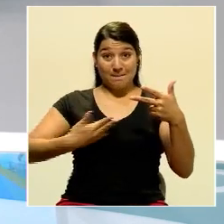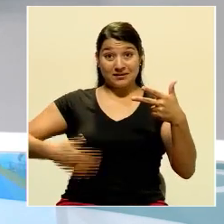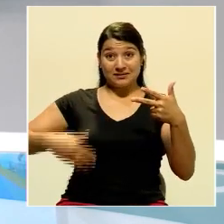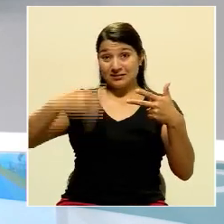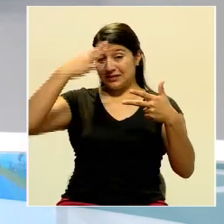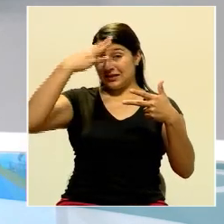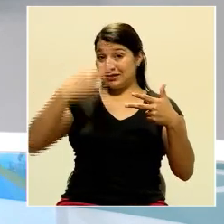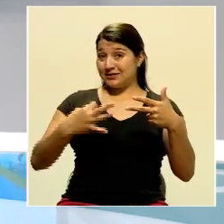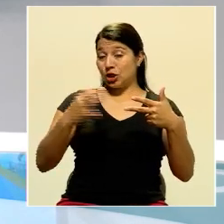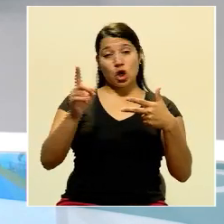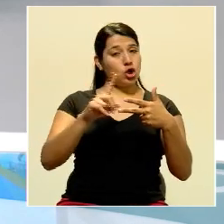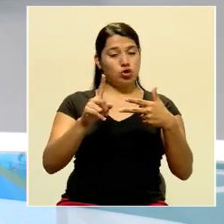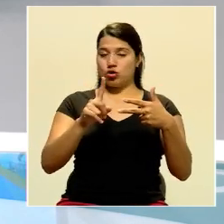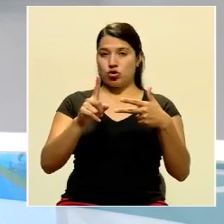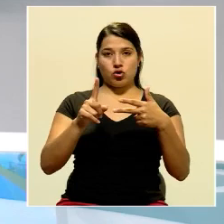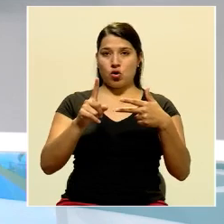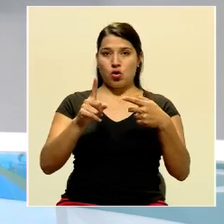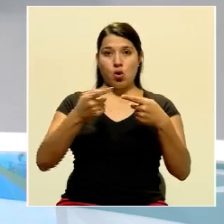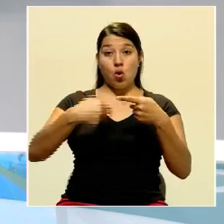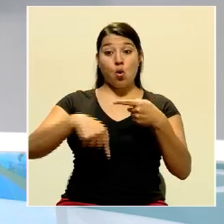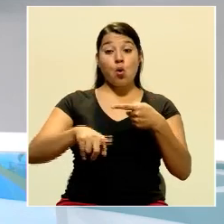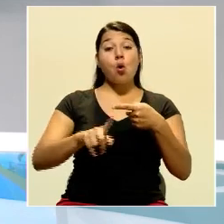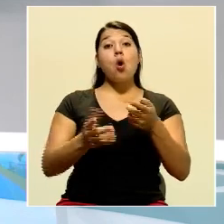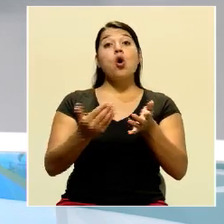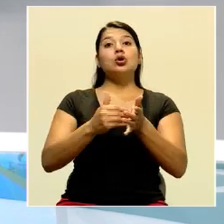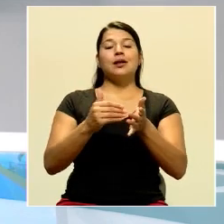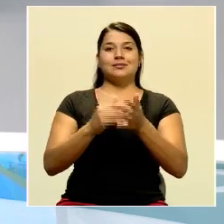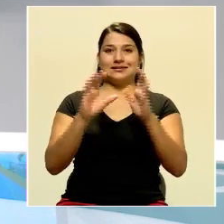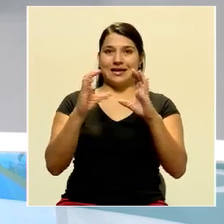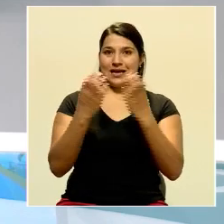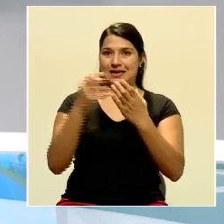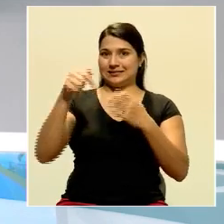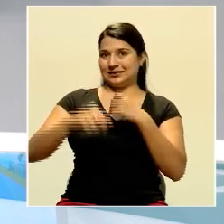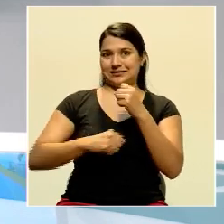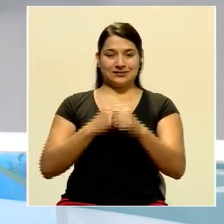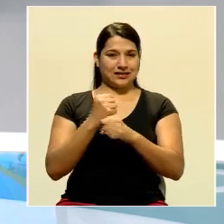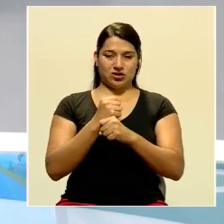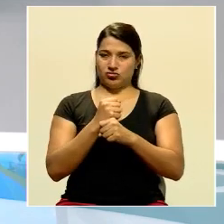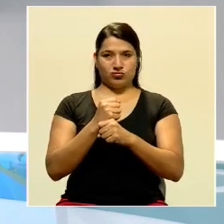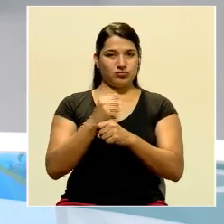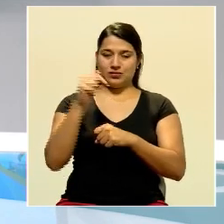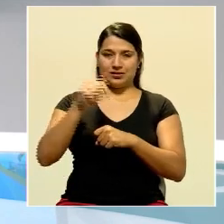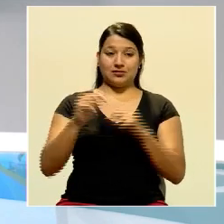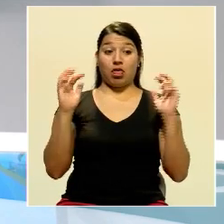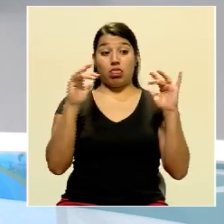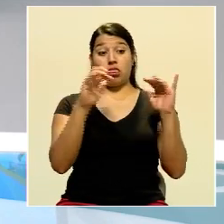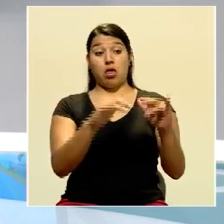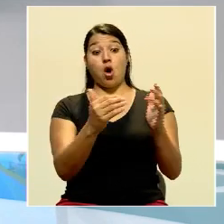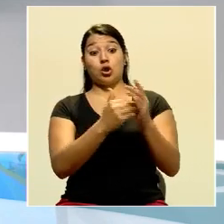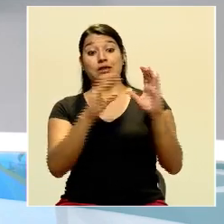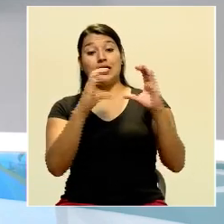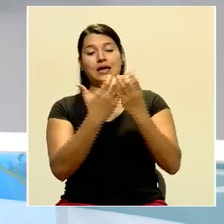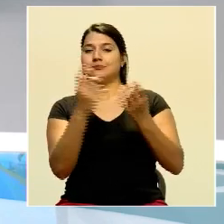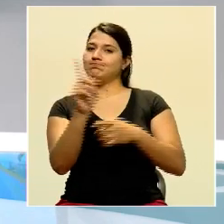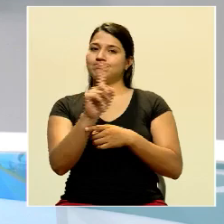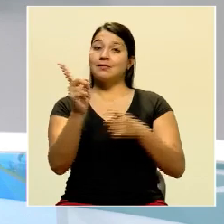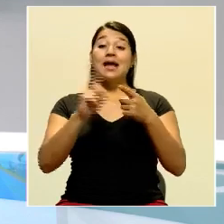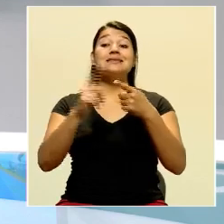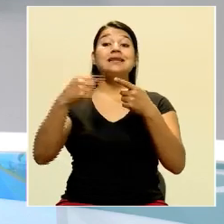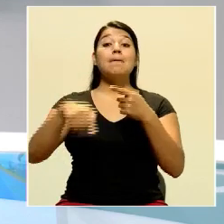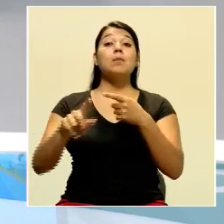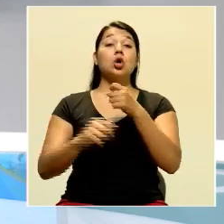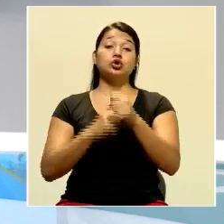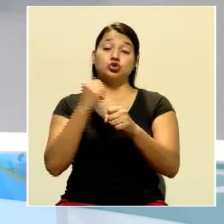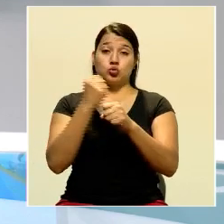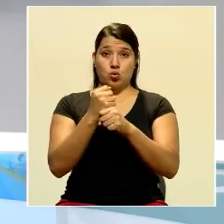no habrá retorno a clases presenciales por este año y que el ciclo lectivo continuará hasta el